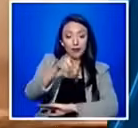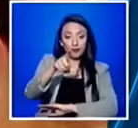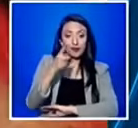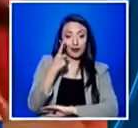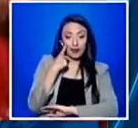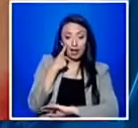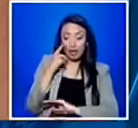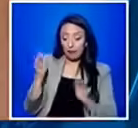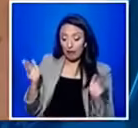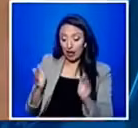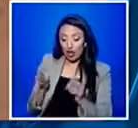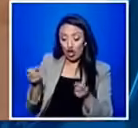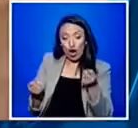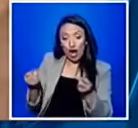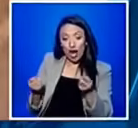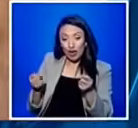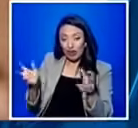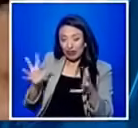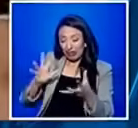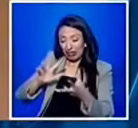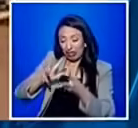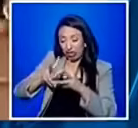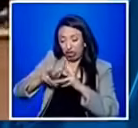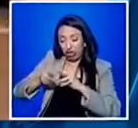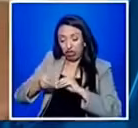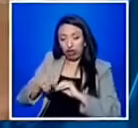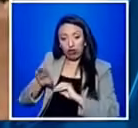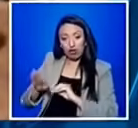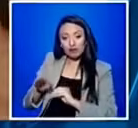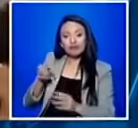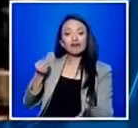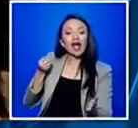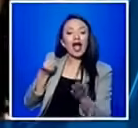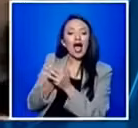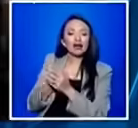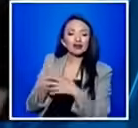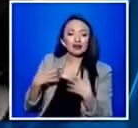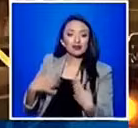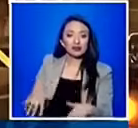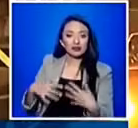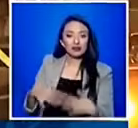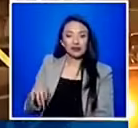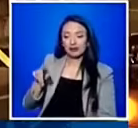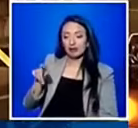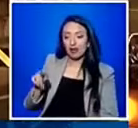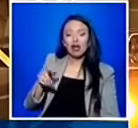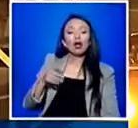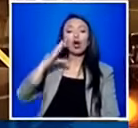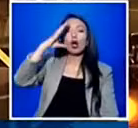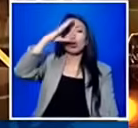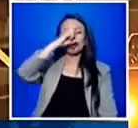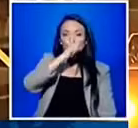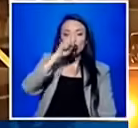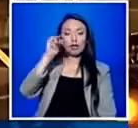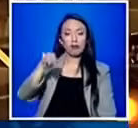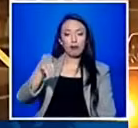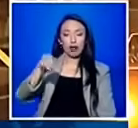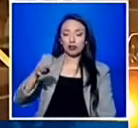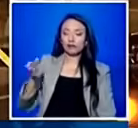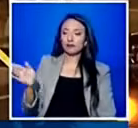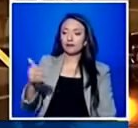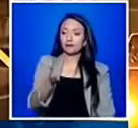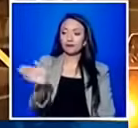un vehículo liviano quedó reducido a chatarra tras un fuerte accidente de tránsito ocurrido la noche de este martes en la